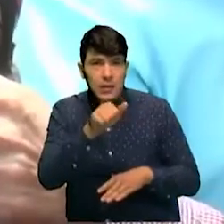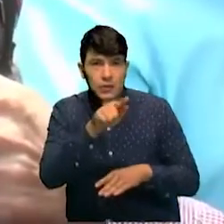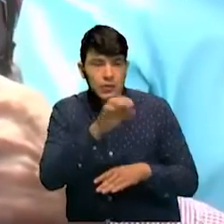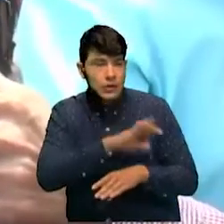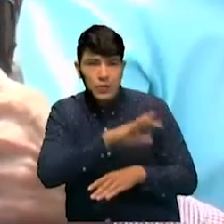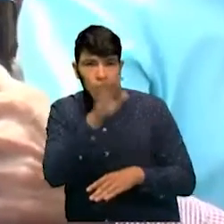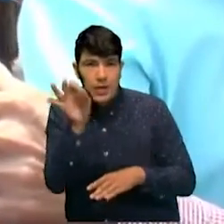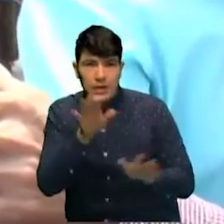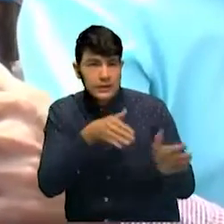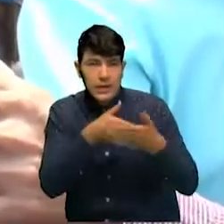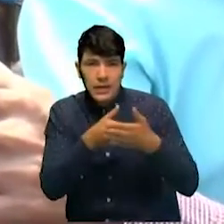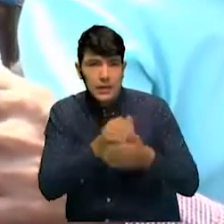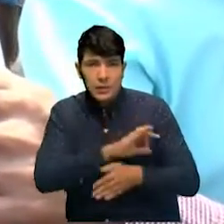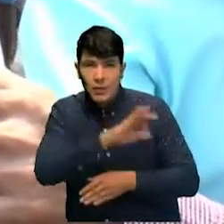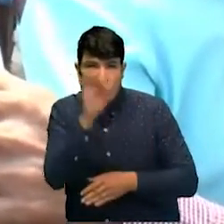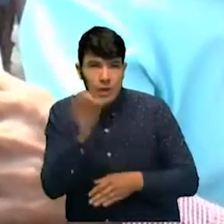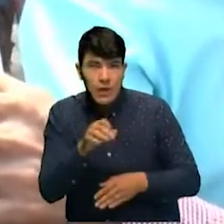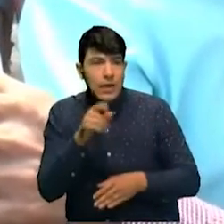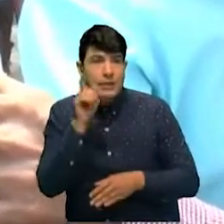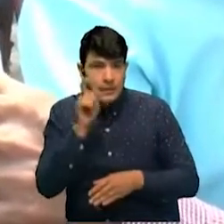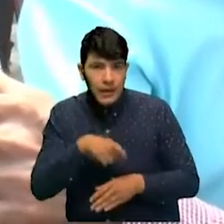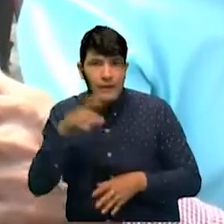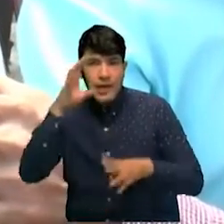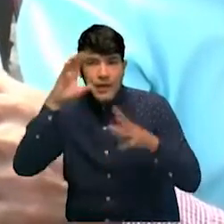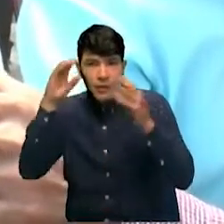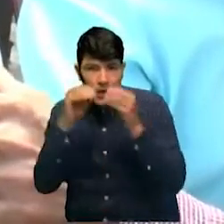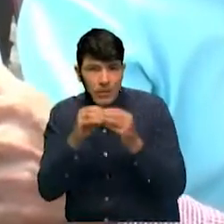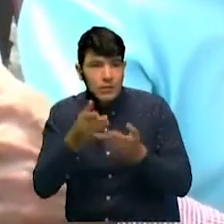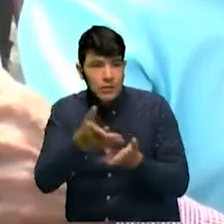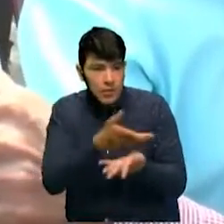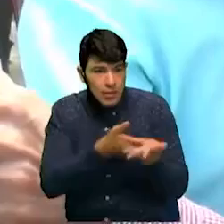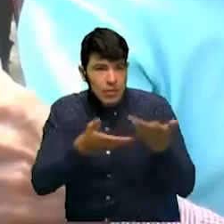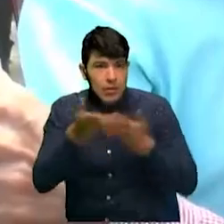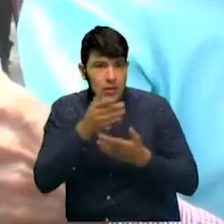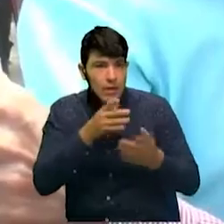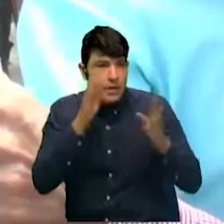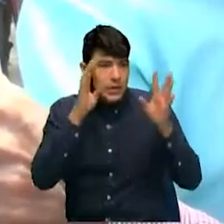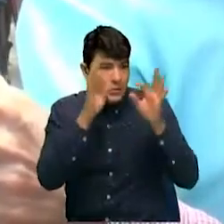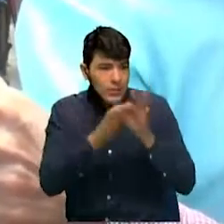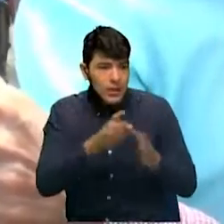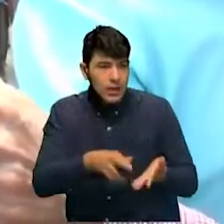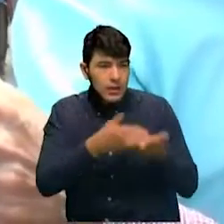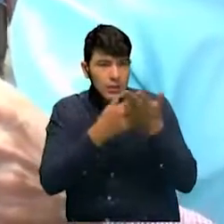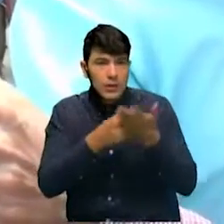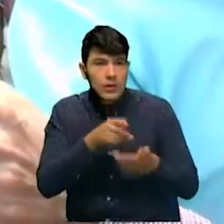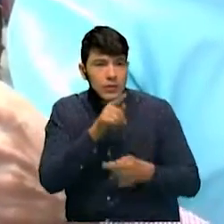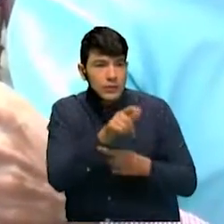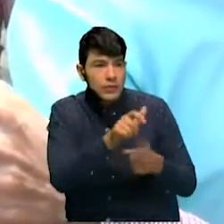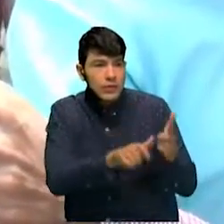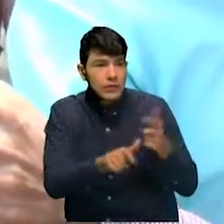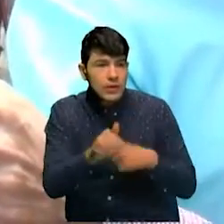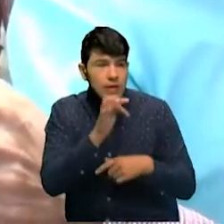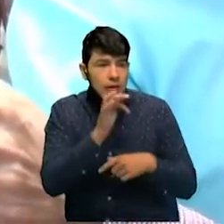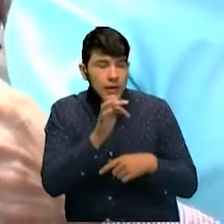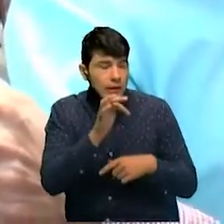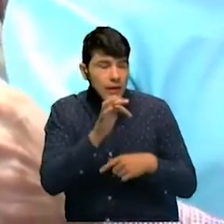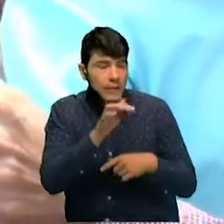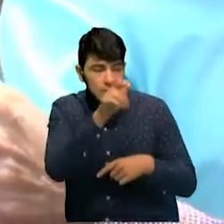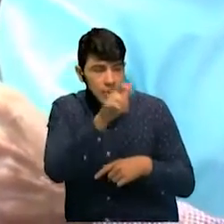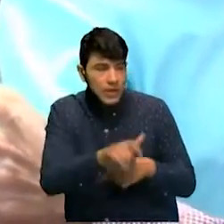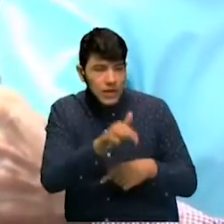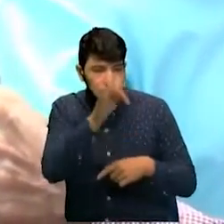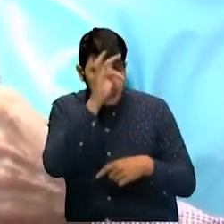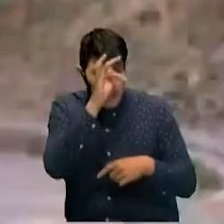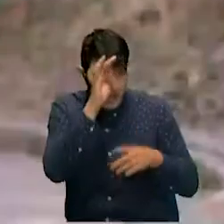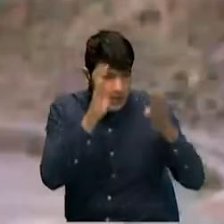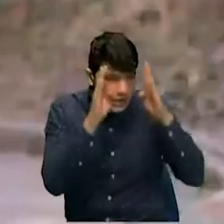dejar que los enfermos se vayan. ¿Para dónde? Un enfermo que no recibe atención, pues para la tumba. Entonces eso no se